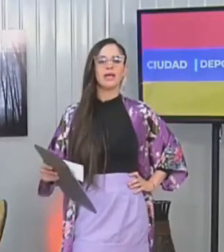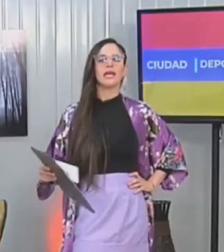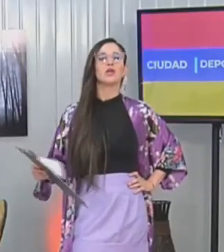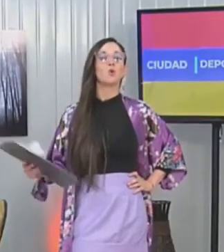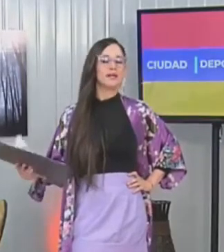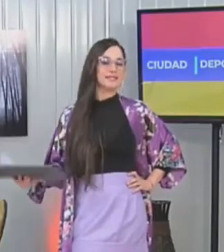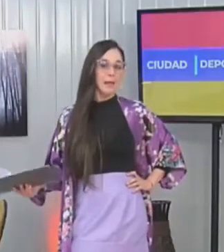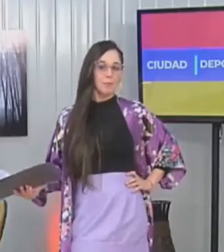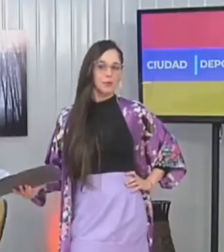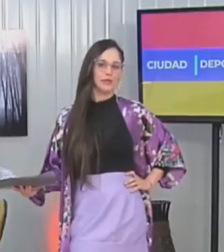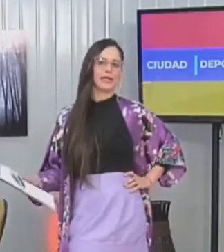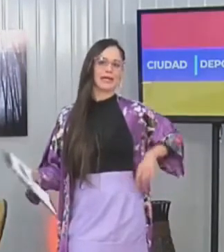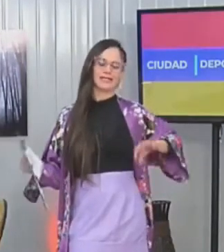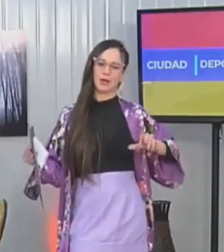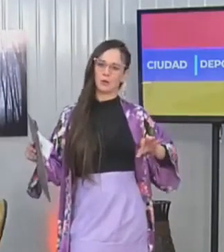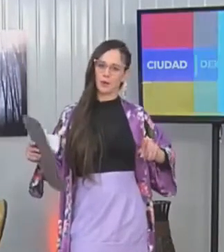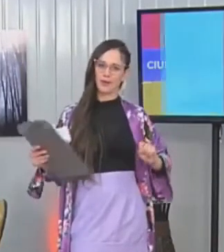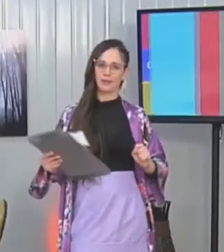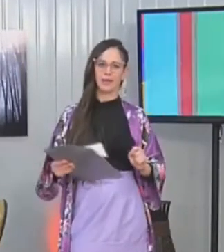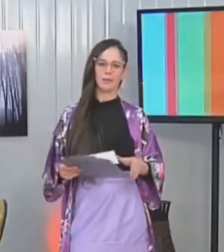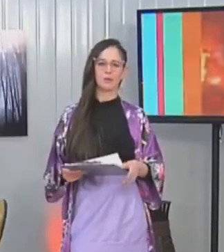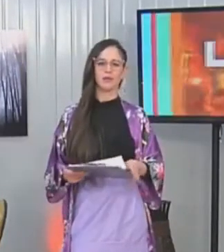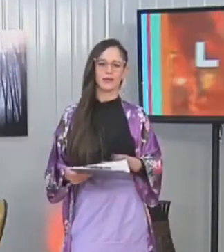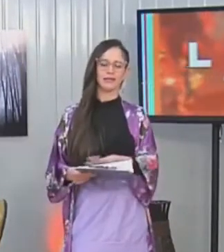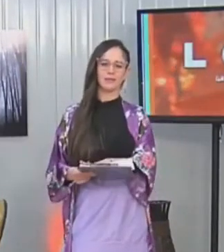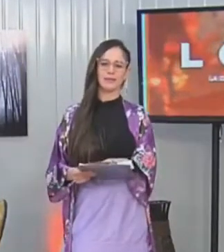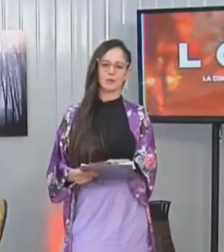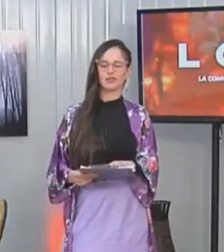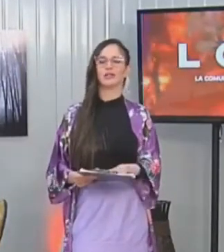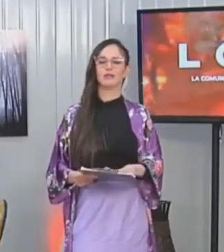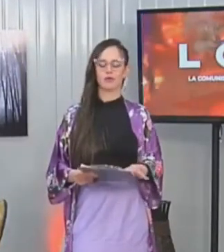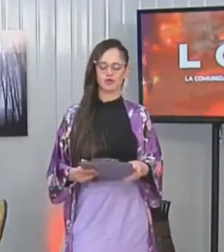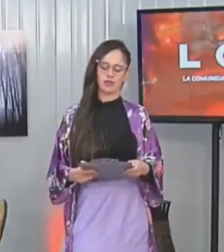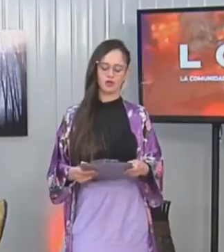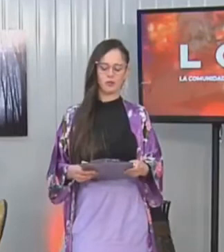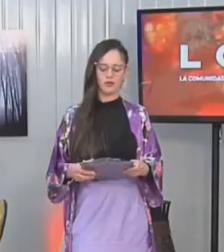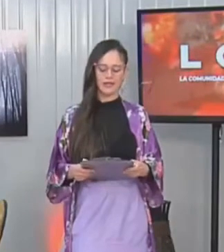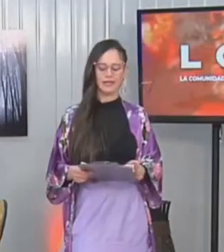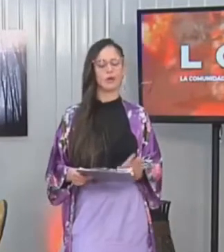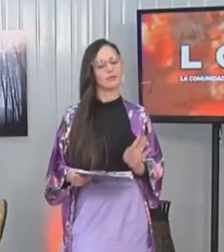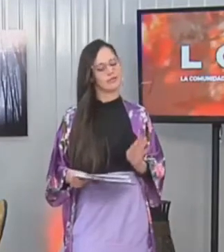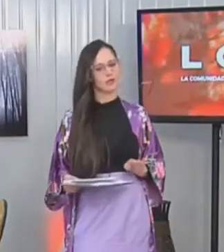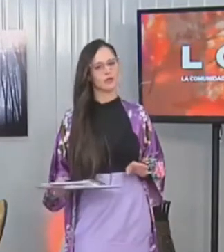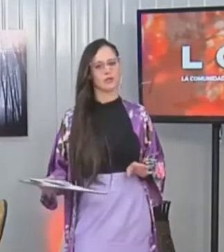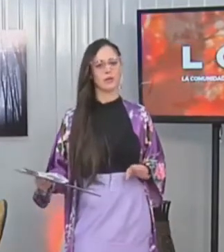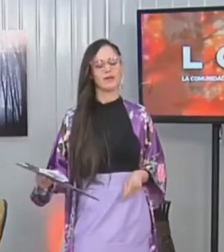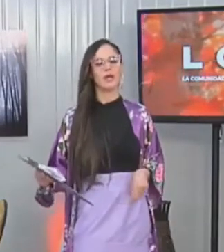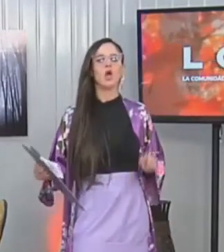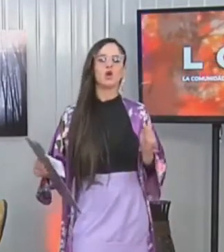@TVU-televisión. Y un WhatsApp, por si quieren hacernos alguna pregunta directamente a nuestro teléfono, ciertos móviles, tenemos el